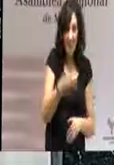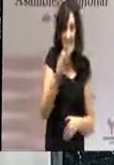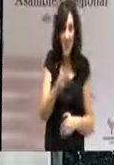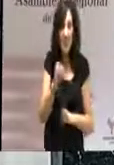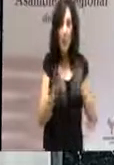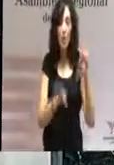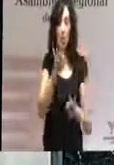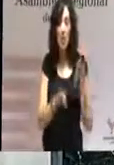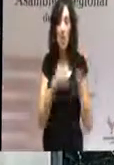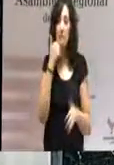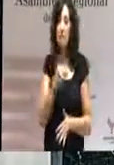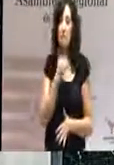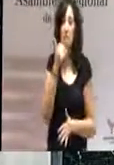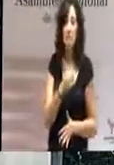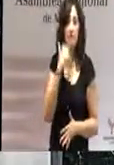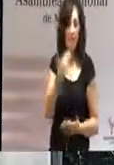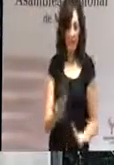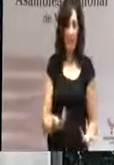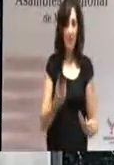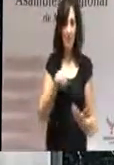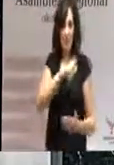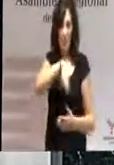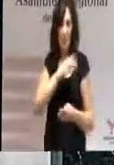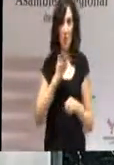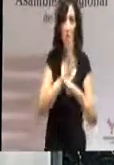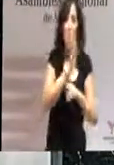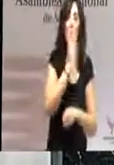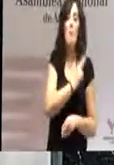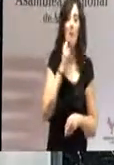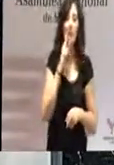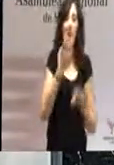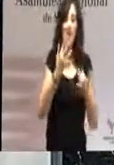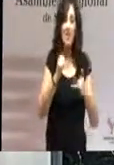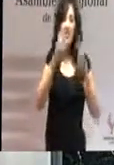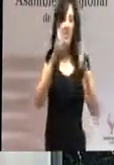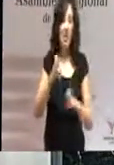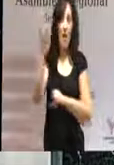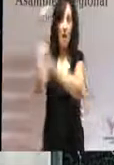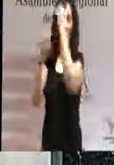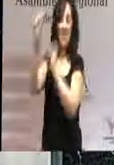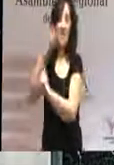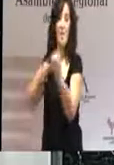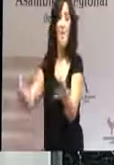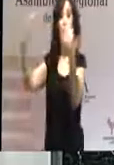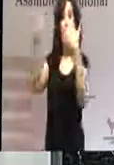30% de lo que ustedes prometieron, ni han logrado iniciar el retorno de nuestros jóvenes.